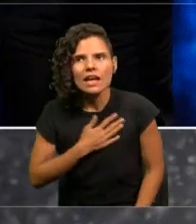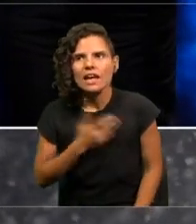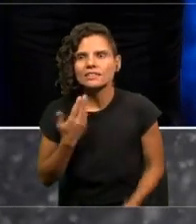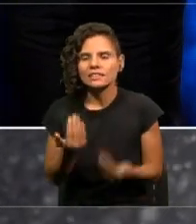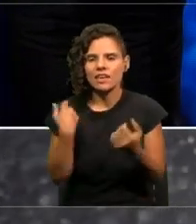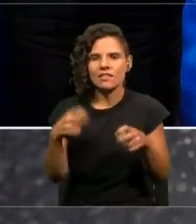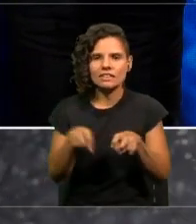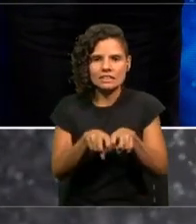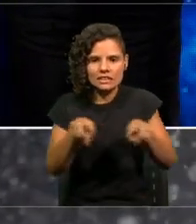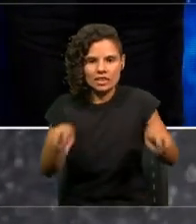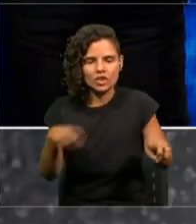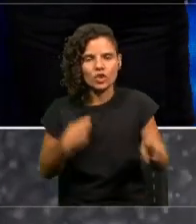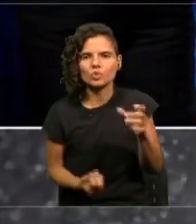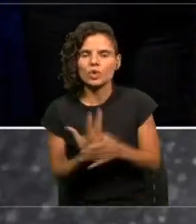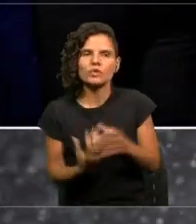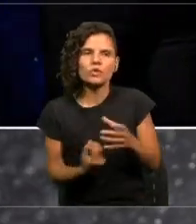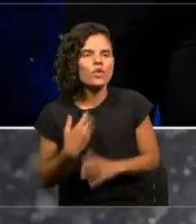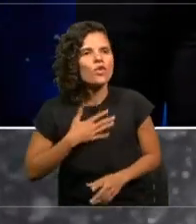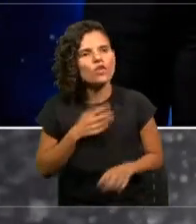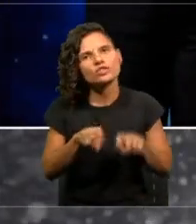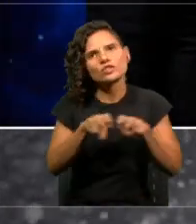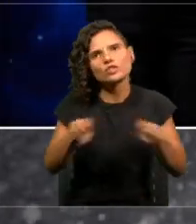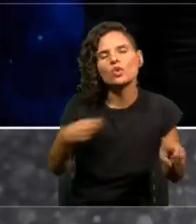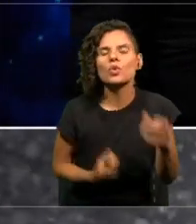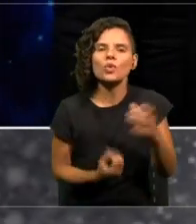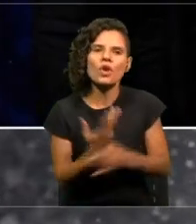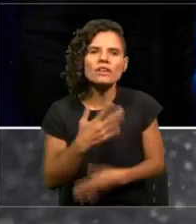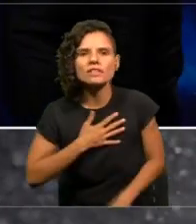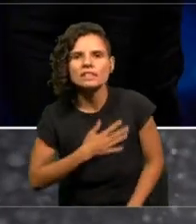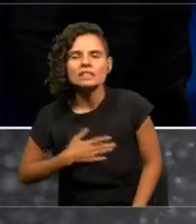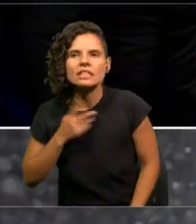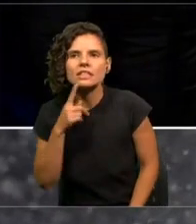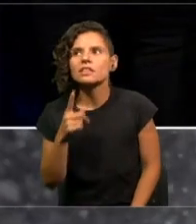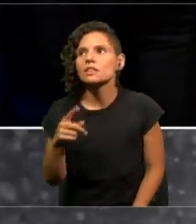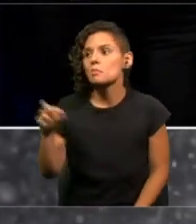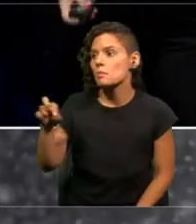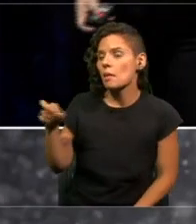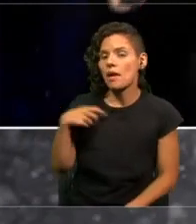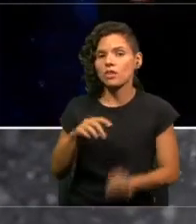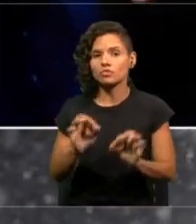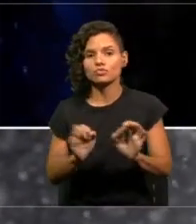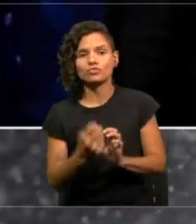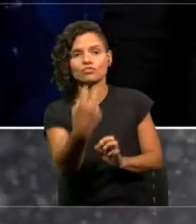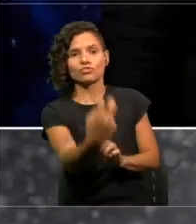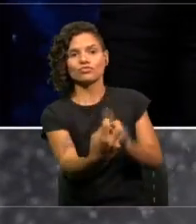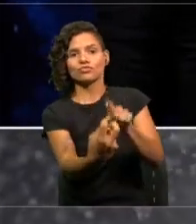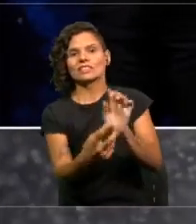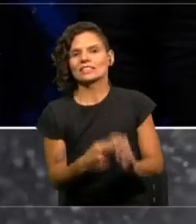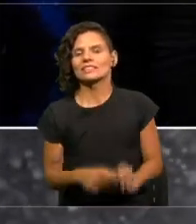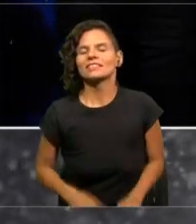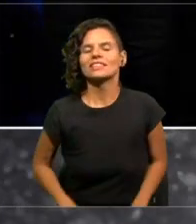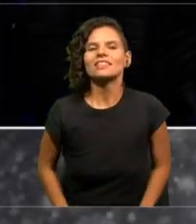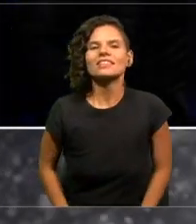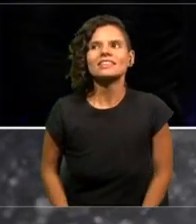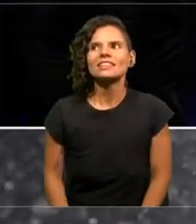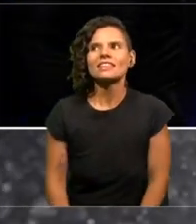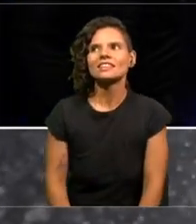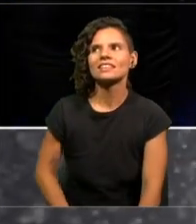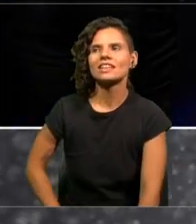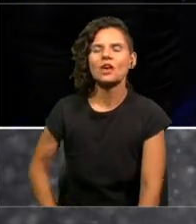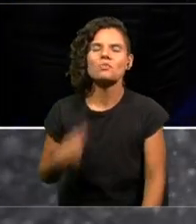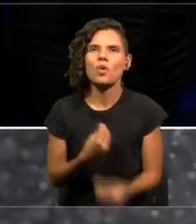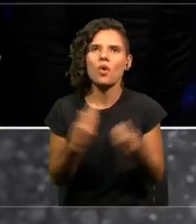sillón no quería dejarme decir yo y mi papá que está presente aquí puedes decir qué y